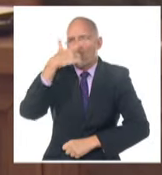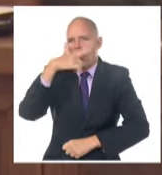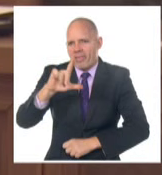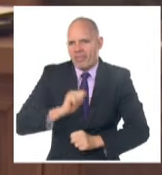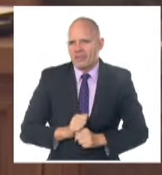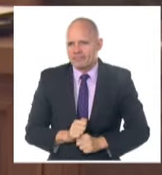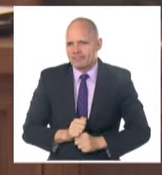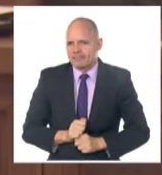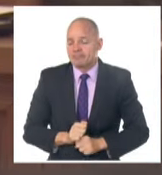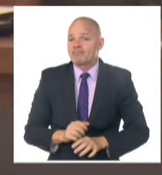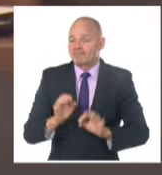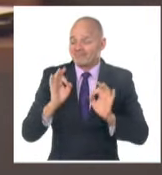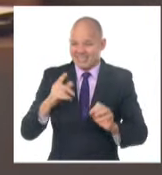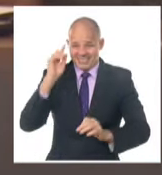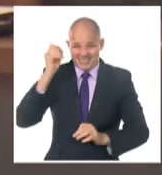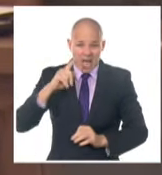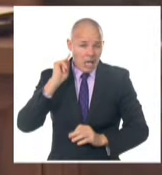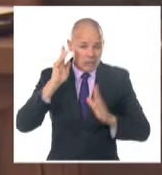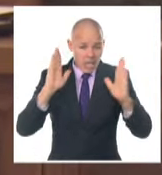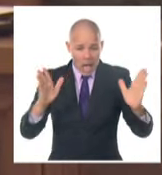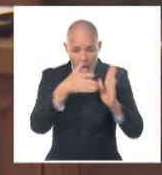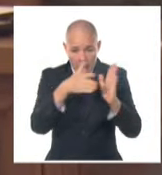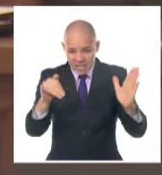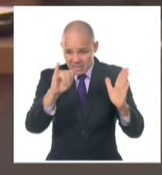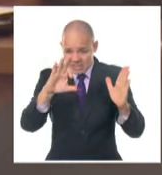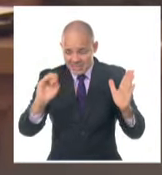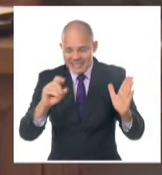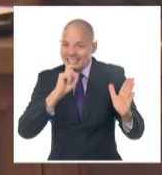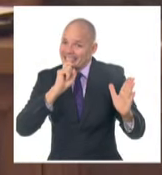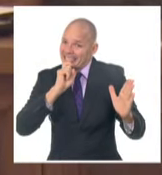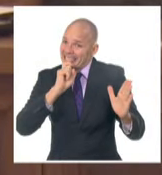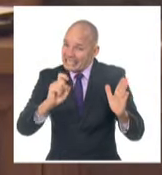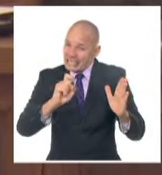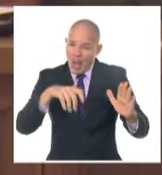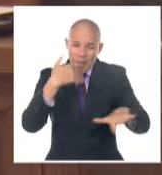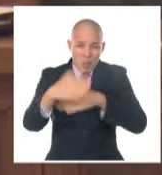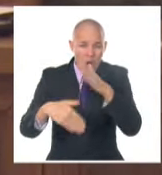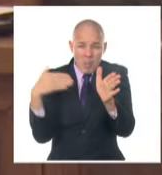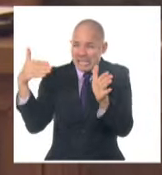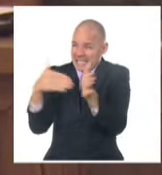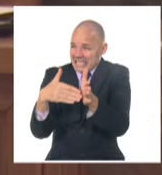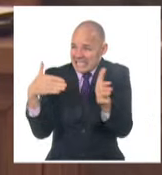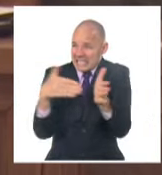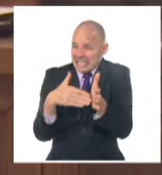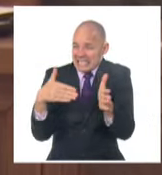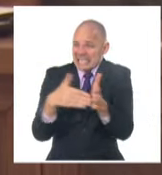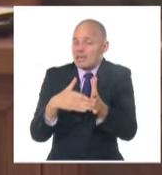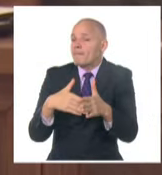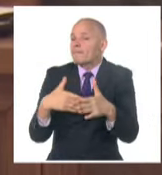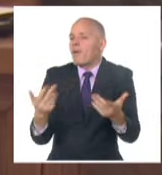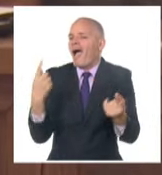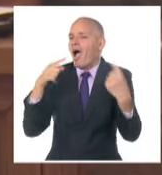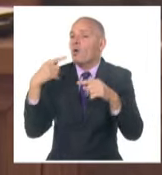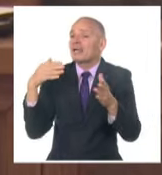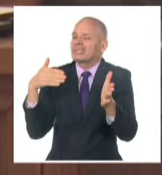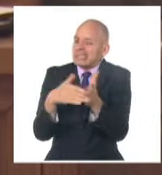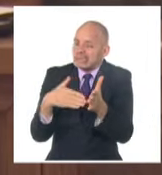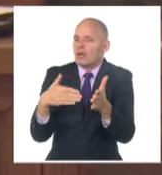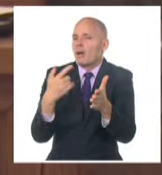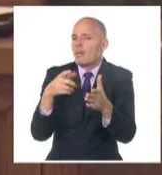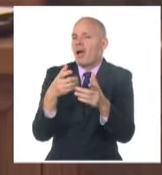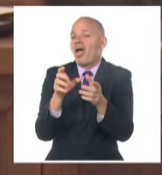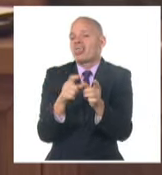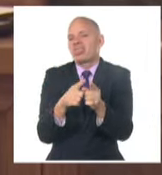desafiar enormes presiones externas por dividirlo y debilitarlo.